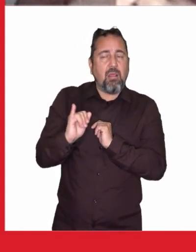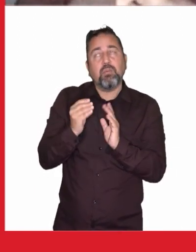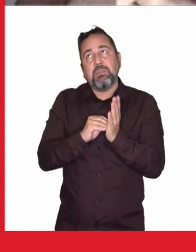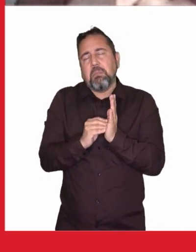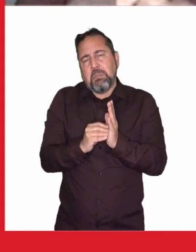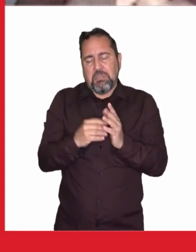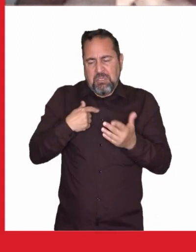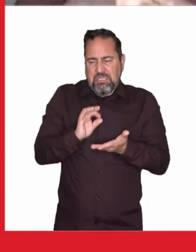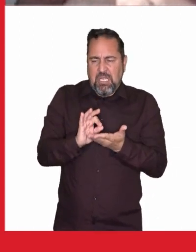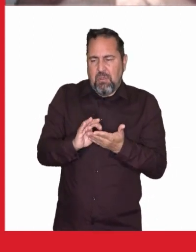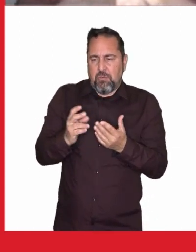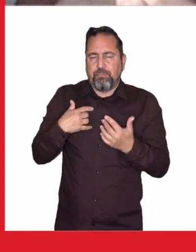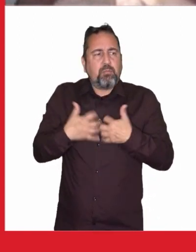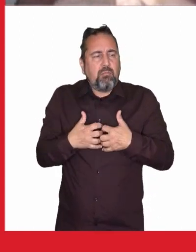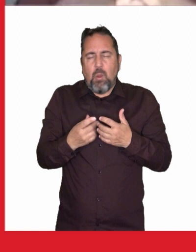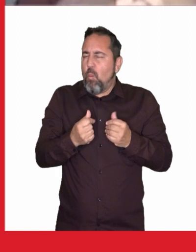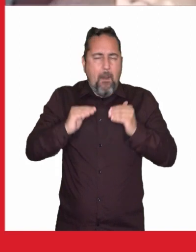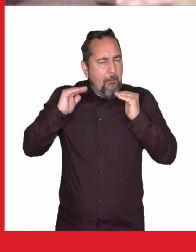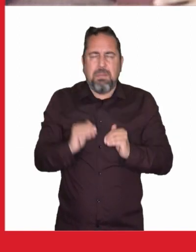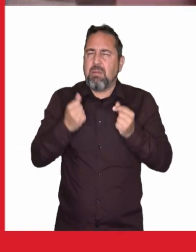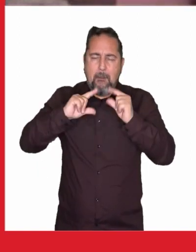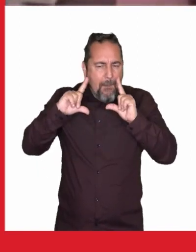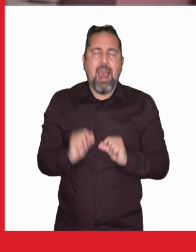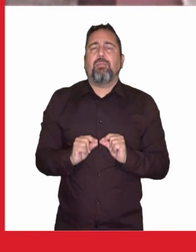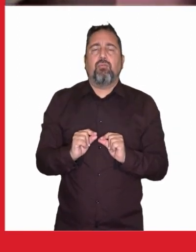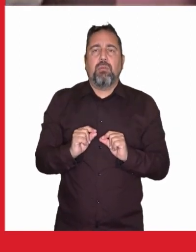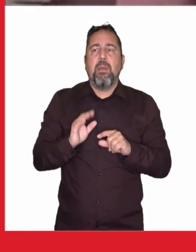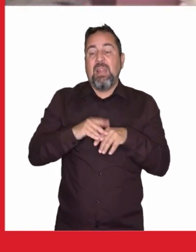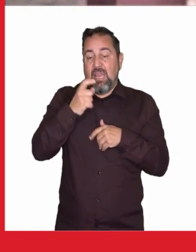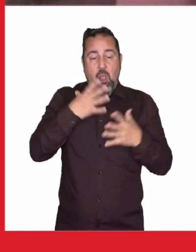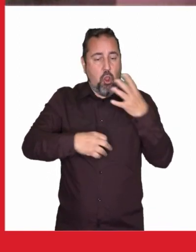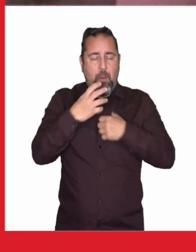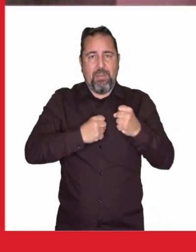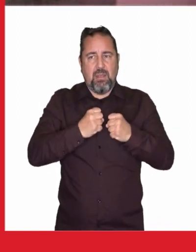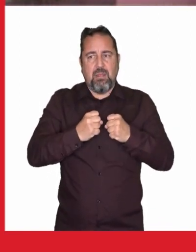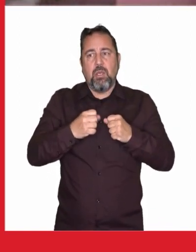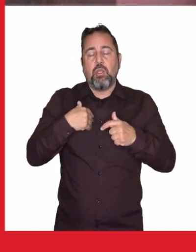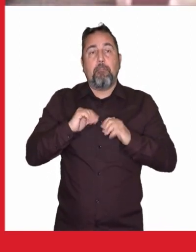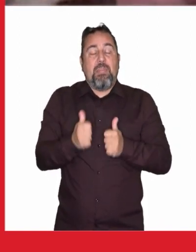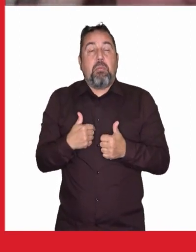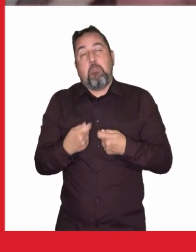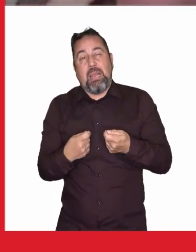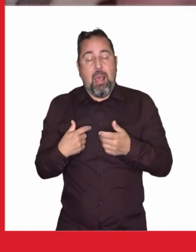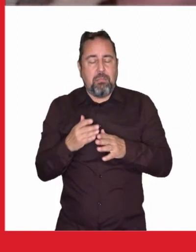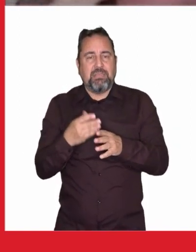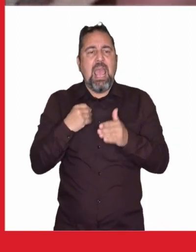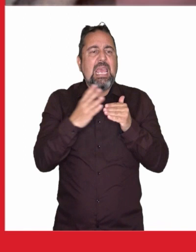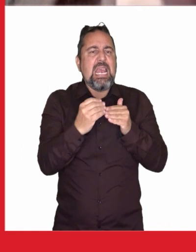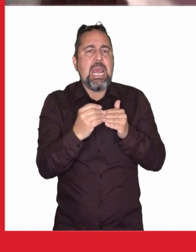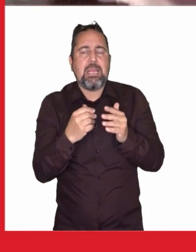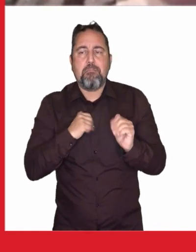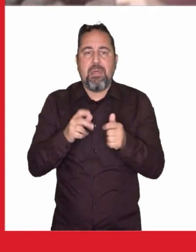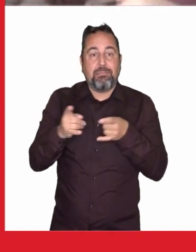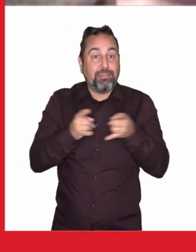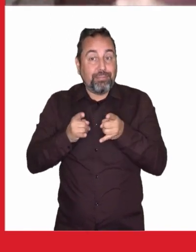es una estrategia que muchas veces ocurre, que es como, bueno, voy a vender mis servicios o mis productos súper baratos para que la gente me los compre. Y